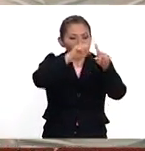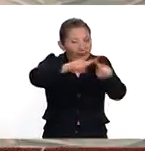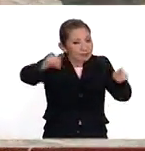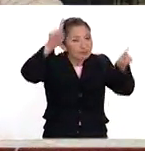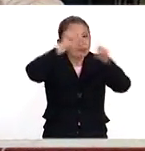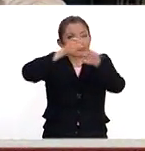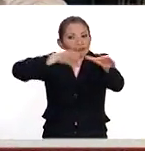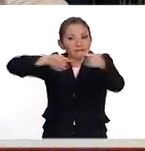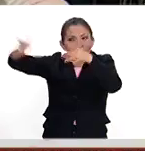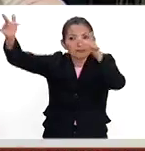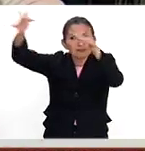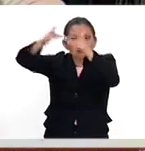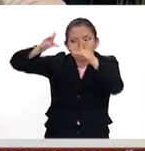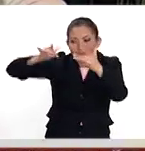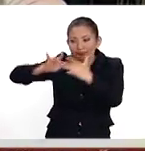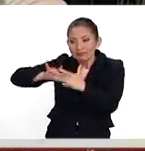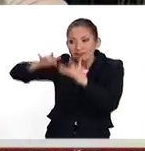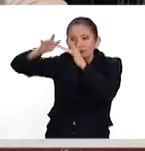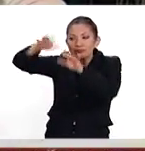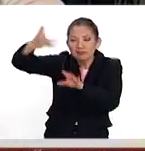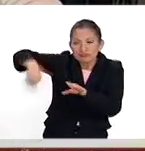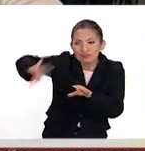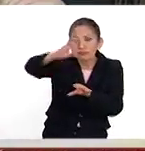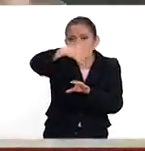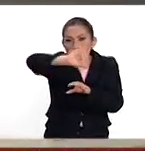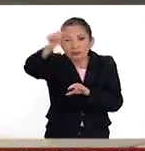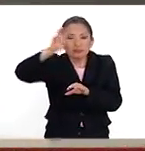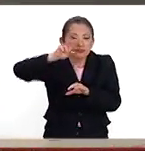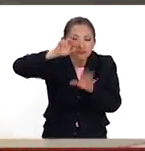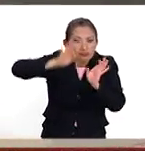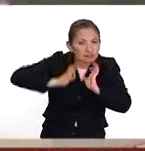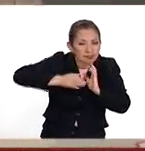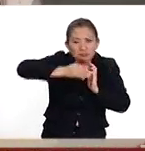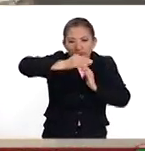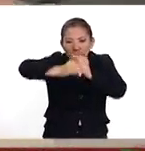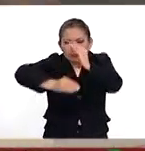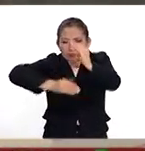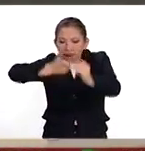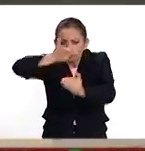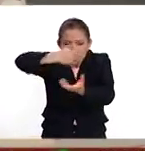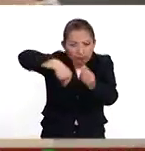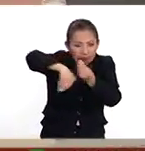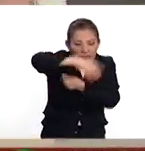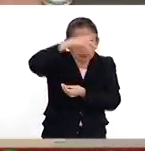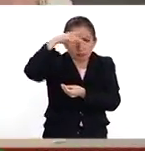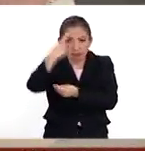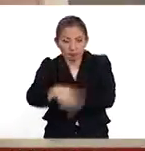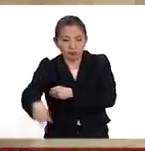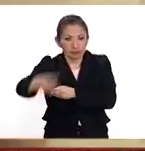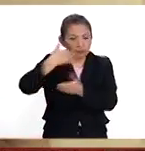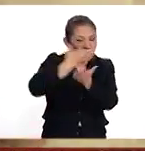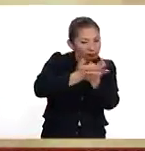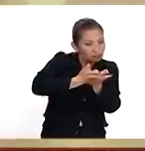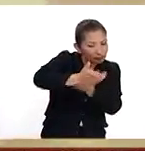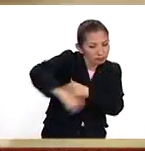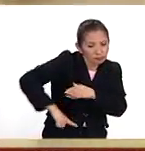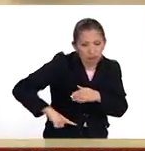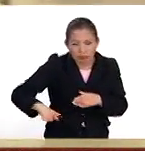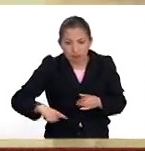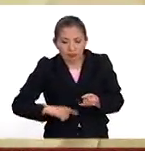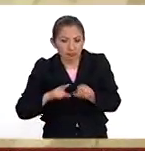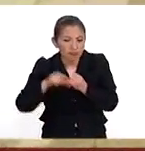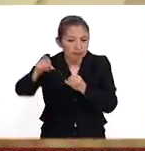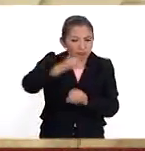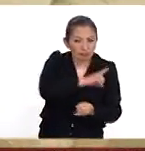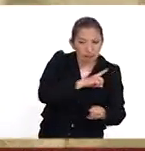diversificando nuestro comercio, viendo que haya una gran estabilidad macroeconómica en nuestro país, en las finanzas públicas, en